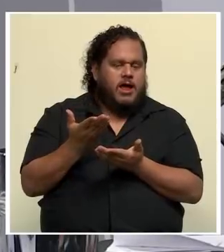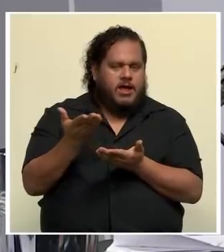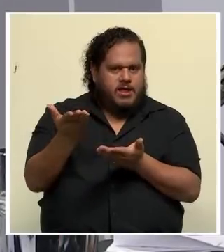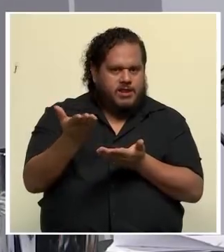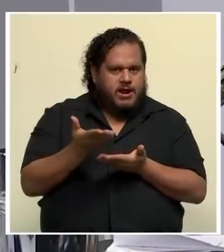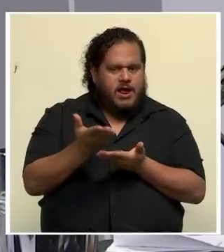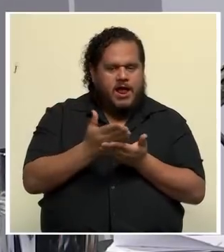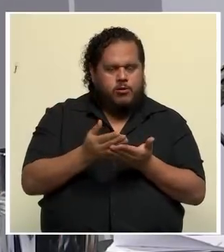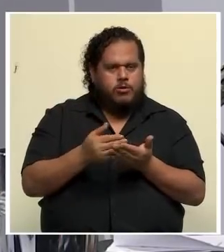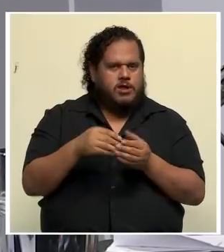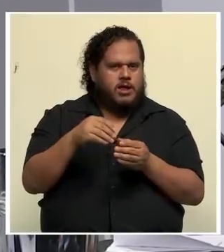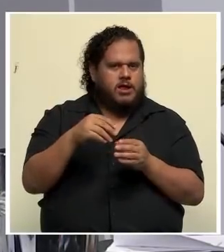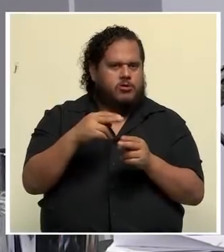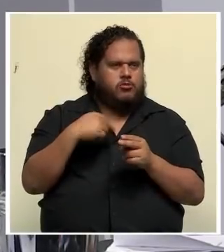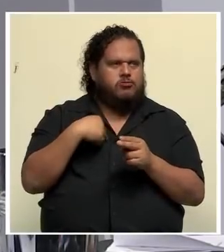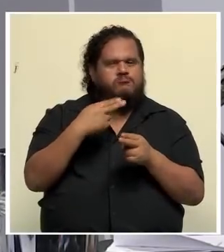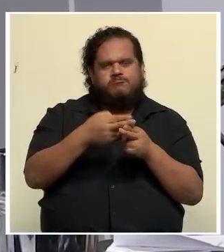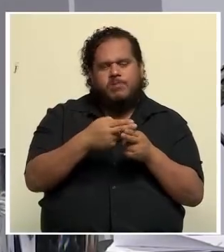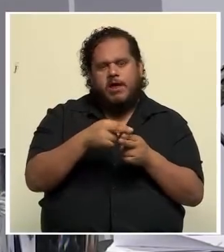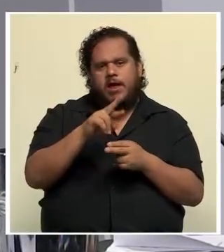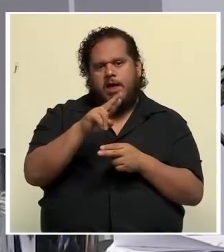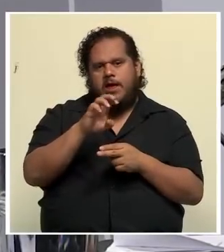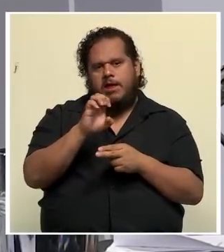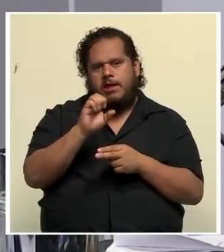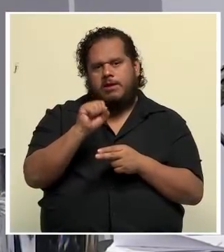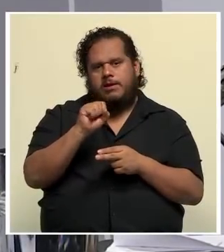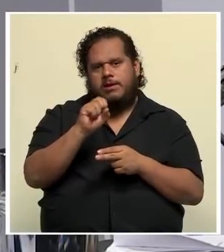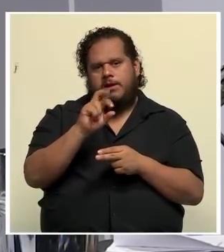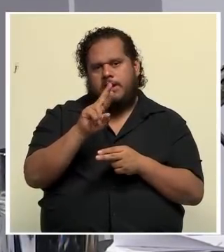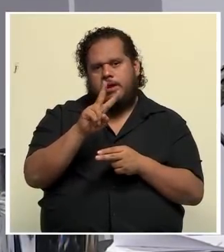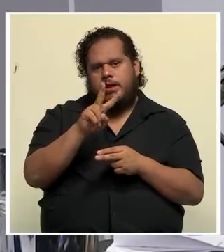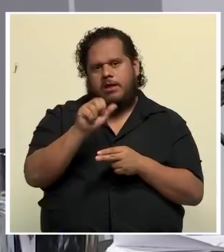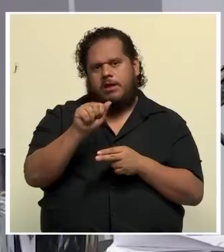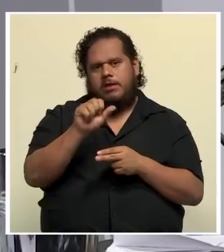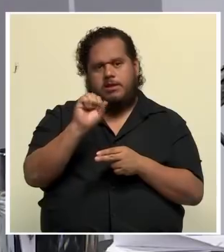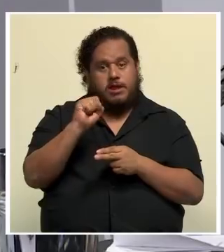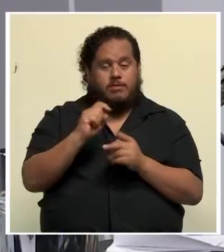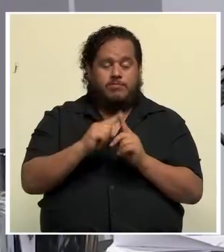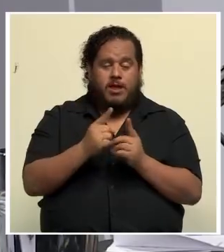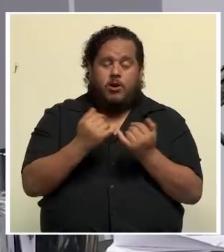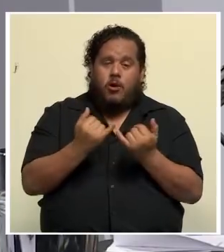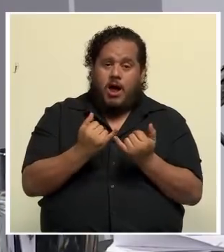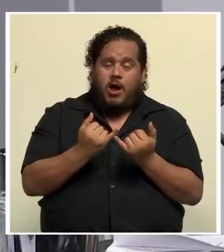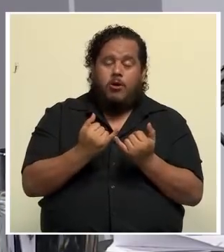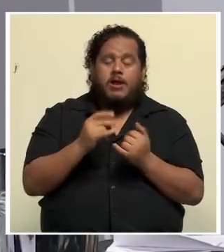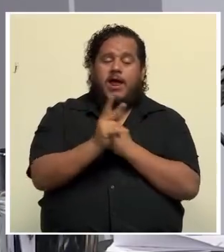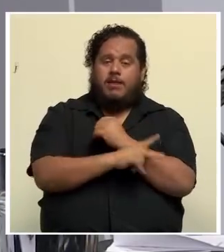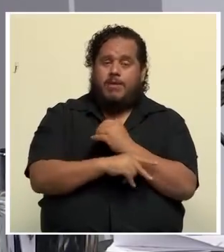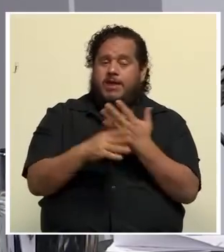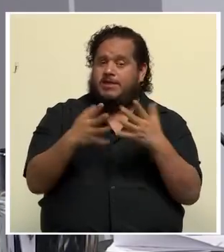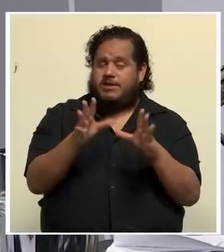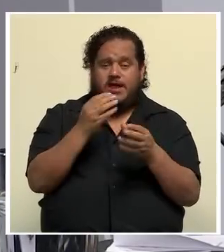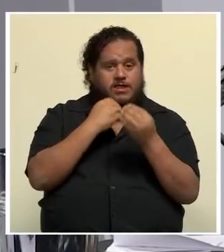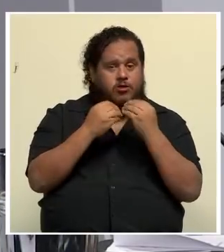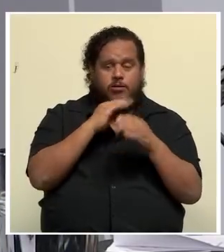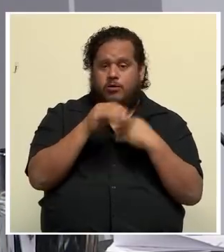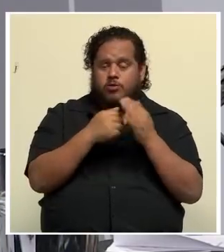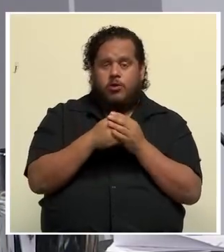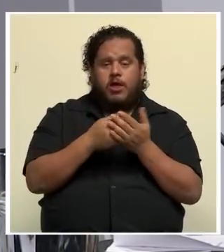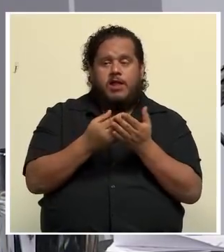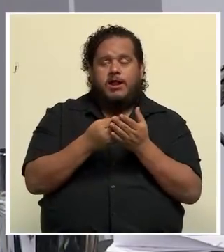el país para avanzar. Pero en esta oportunidad el país se ha comido las reservas. Costa Rica